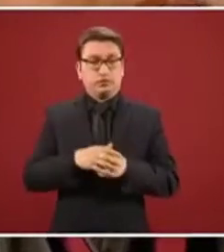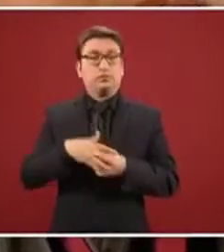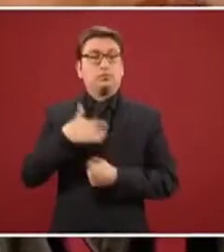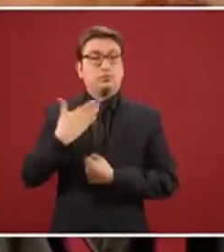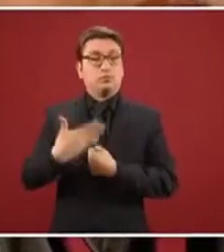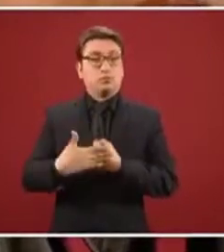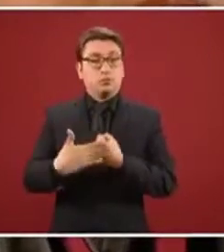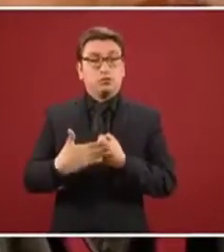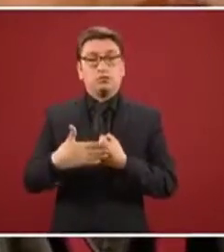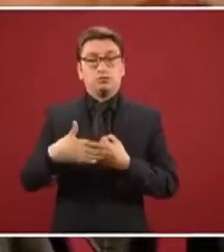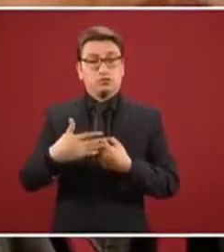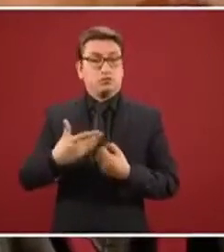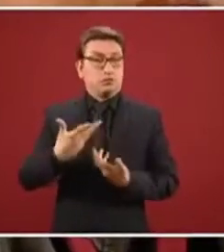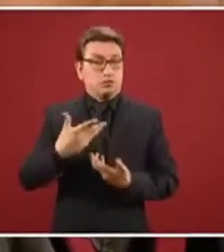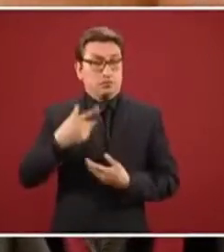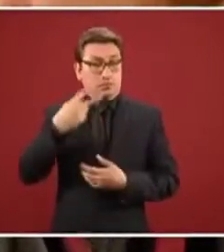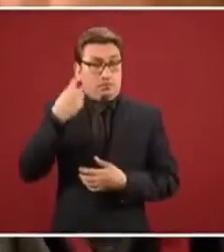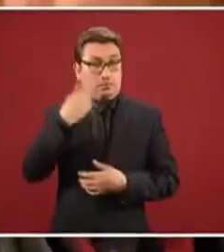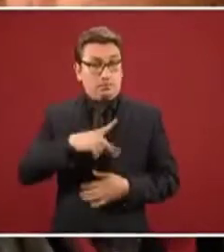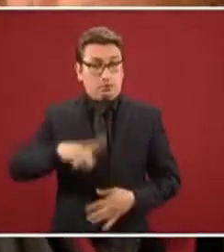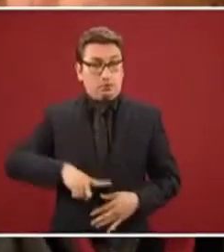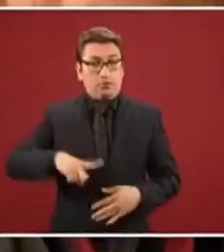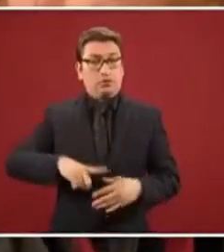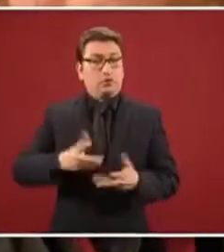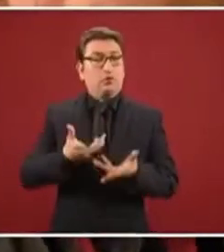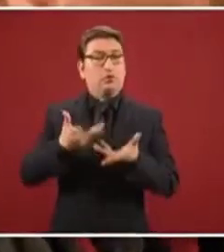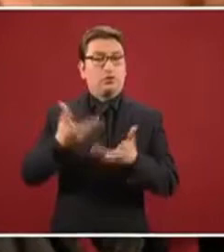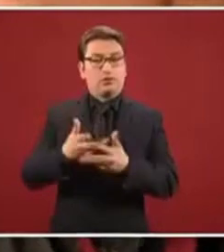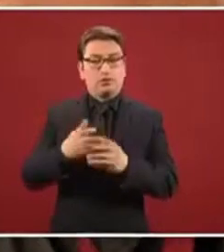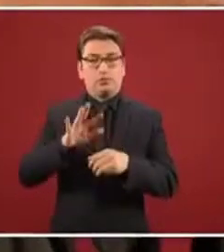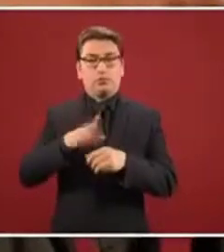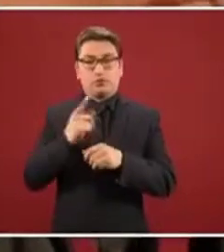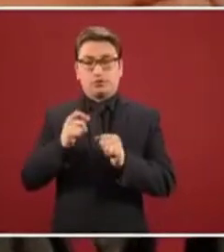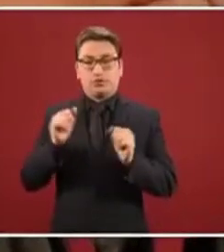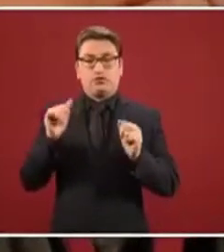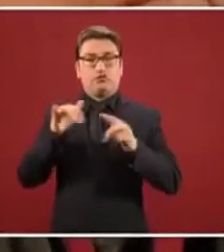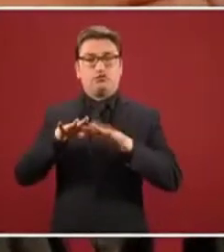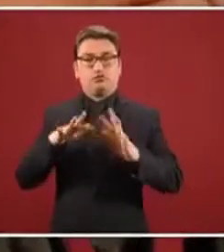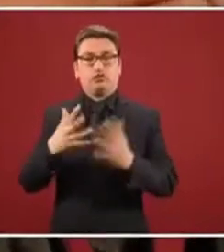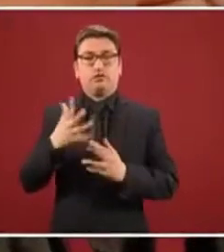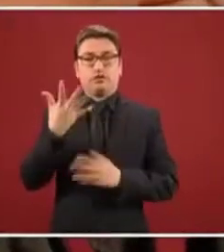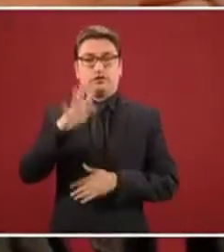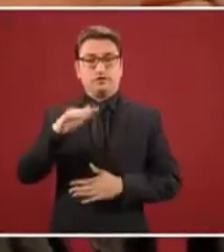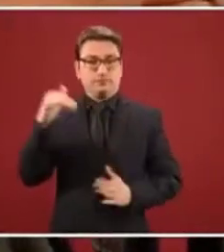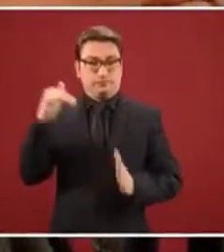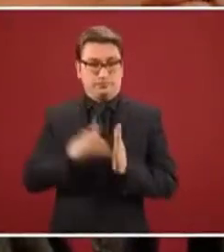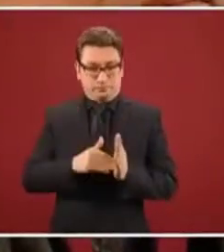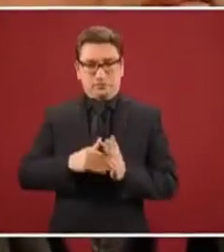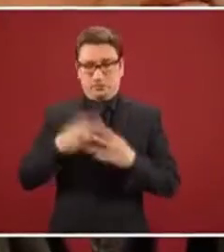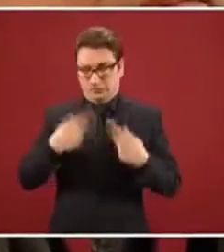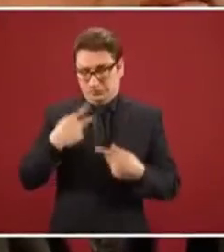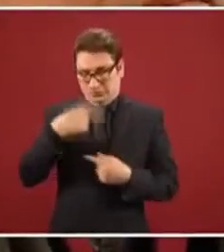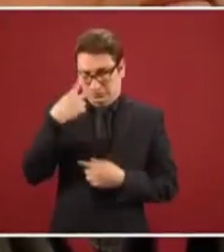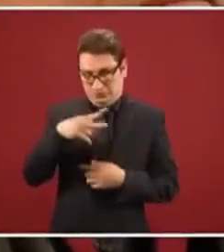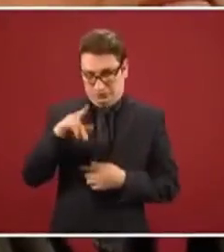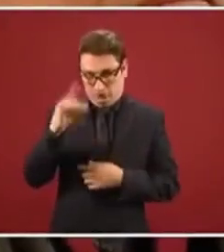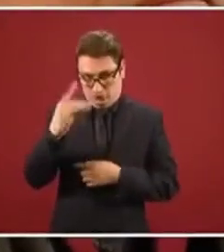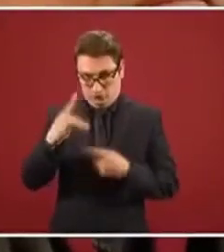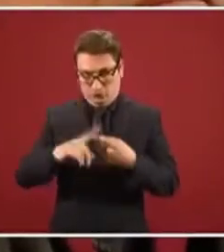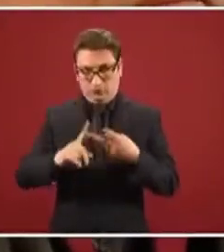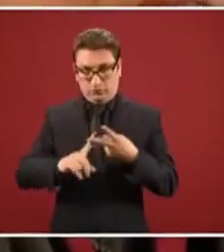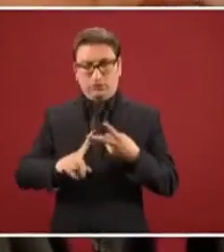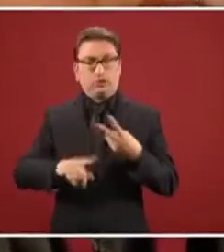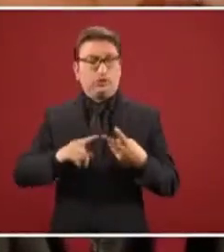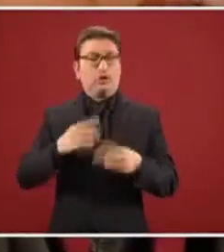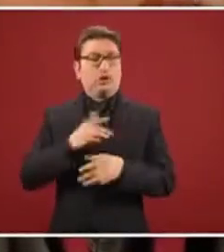que podría tomar el gobierno mexicano por los 10,000 compatriotas que están en Bolivia? Y ya la última,